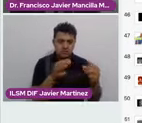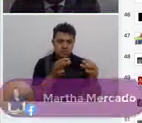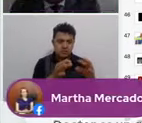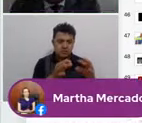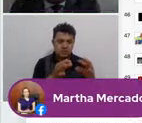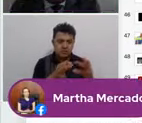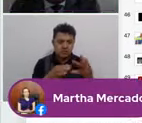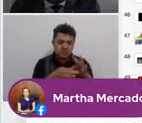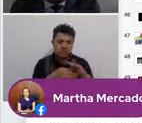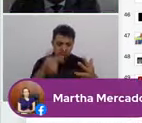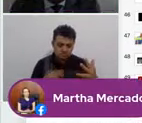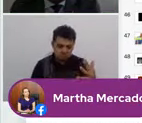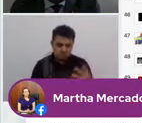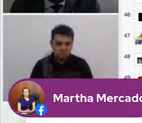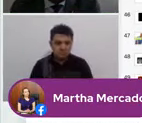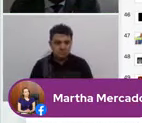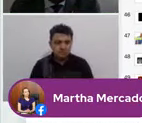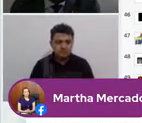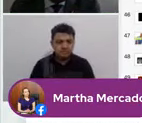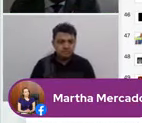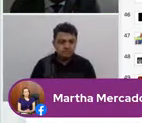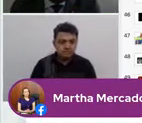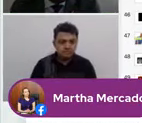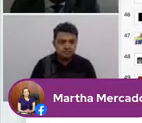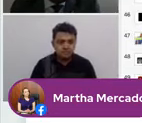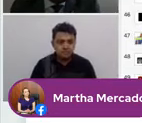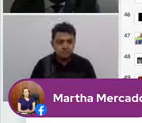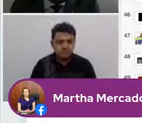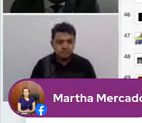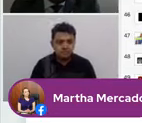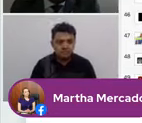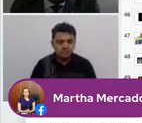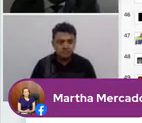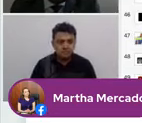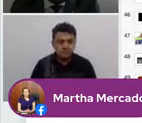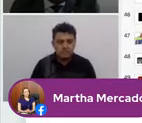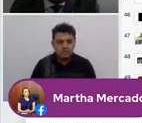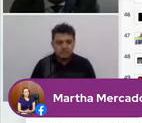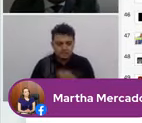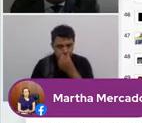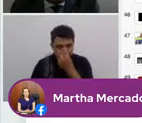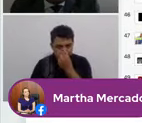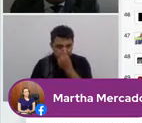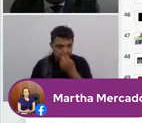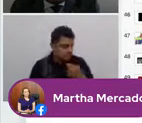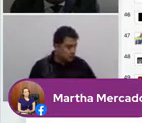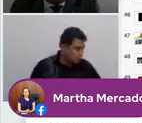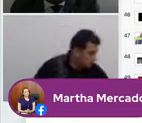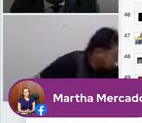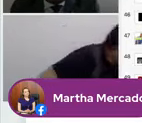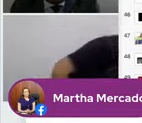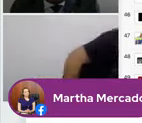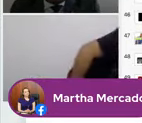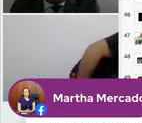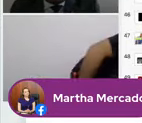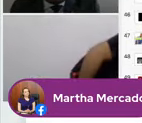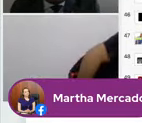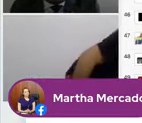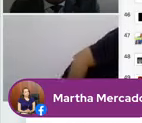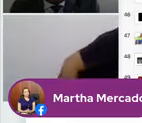zumbidos de evolución aguda, ¿sí? Y que no se logra esclarecer alguna causa, bueno, esta paciente tenía una